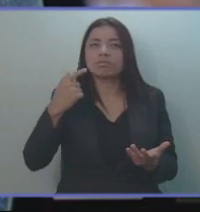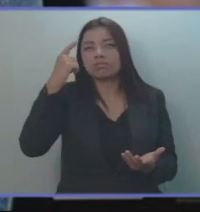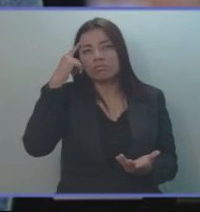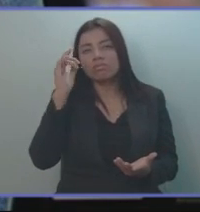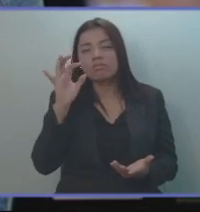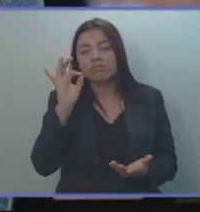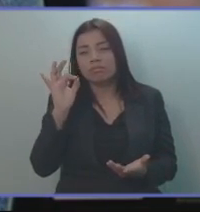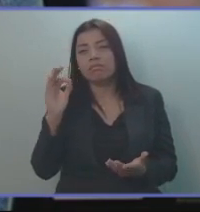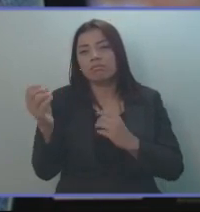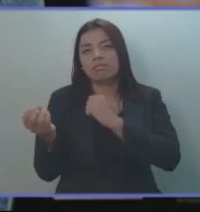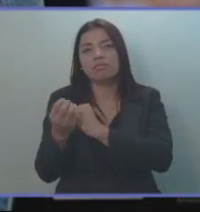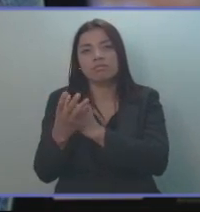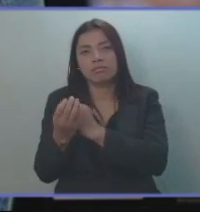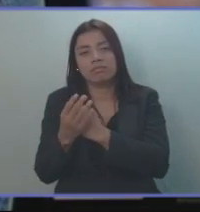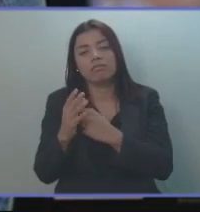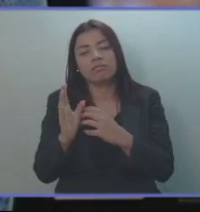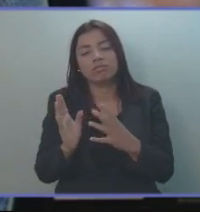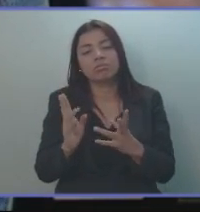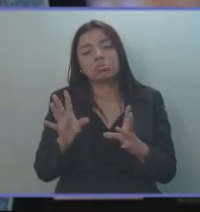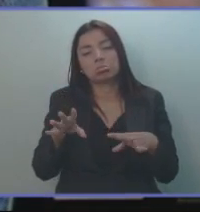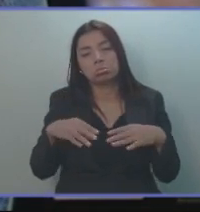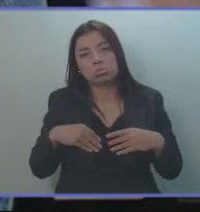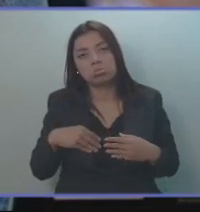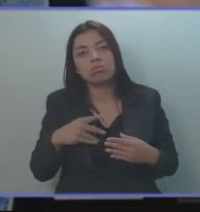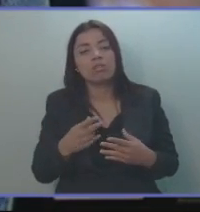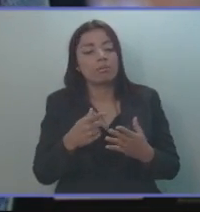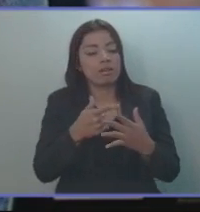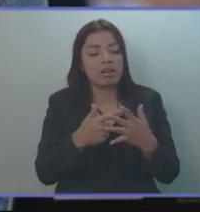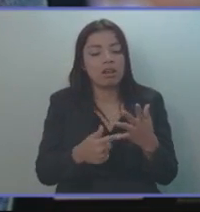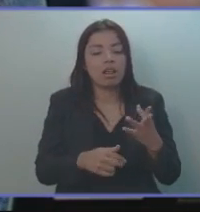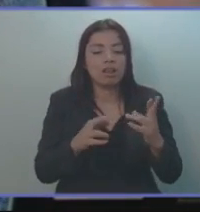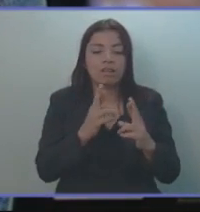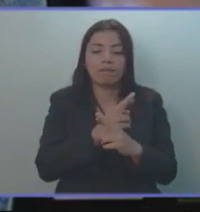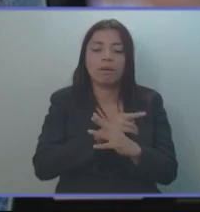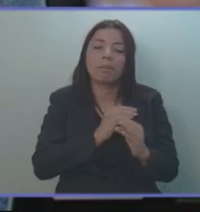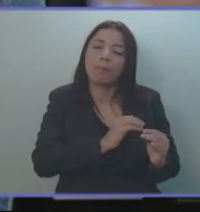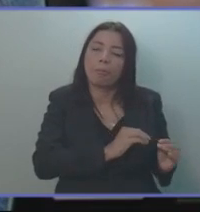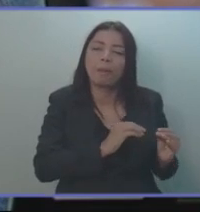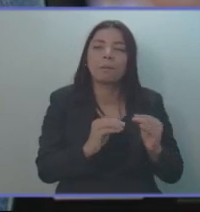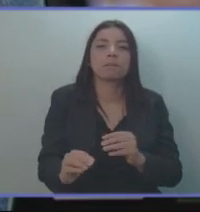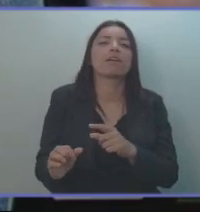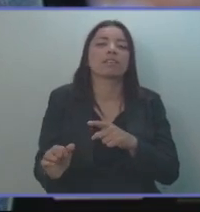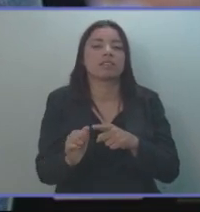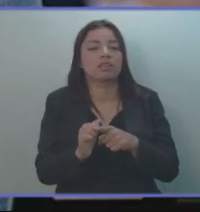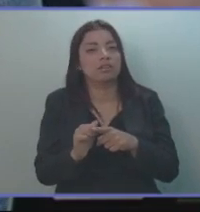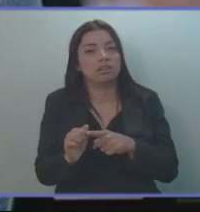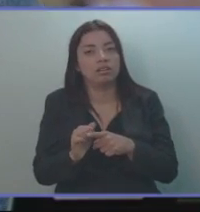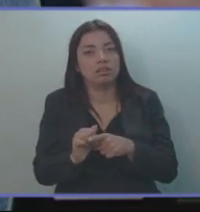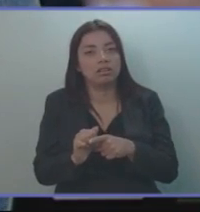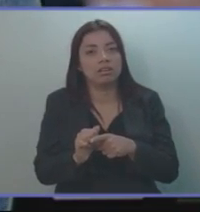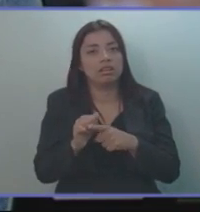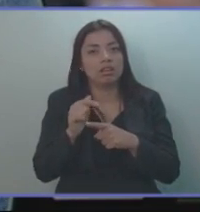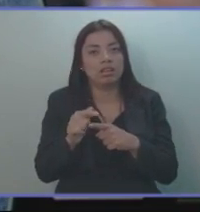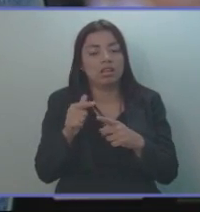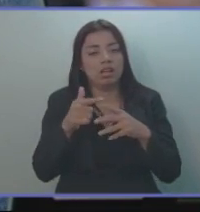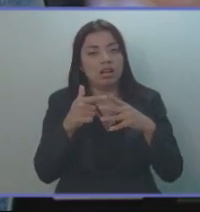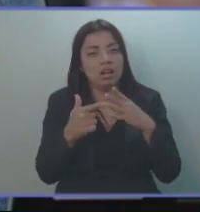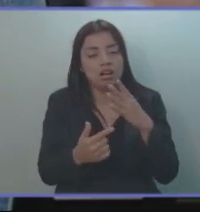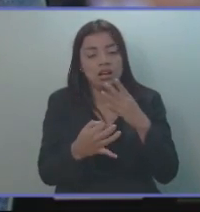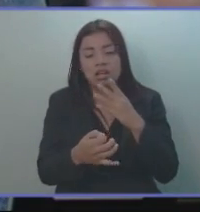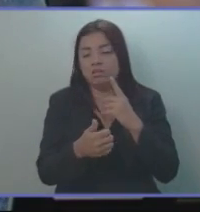que esta reforma vaya lo más efectiva o, como dicen los abogados, que sea una ley